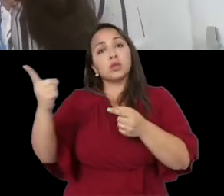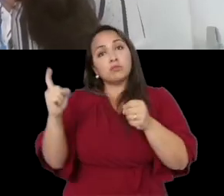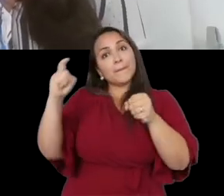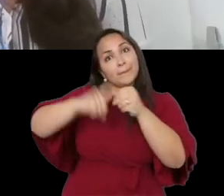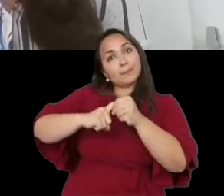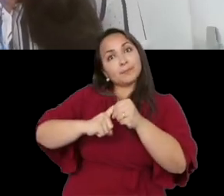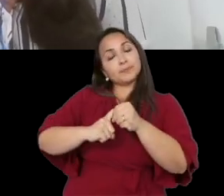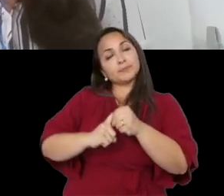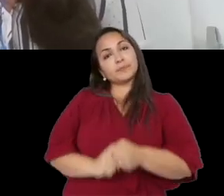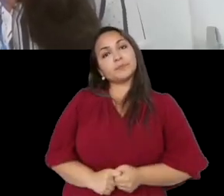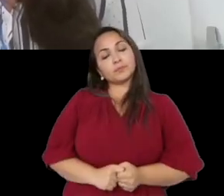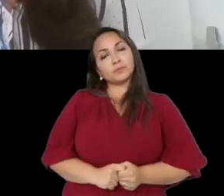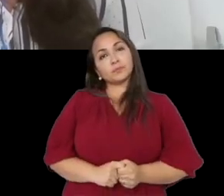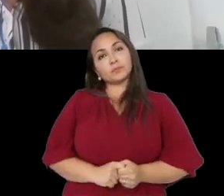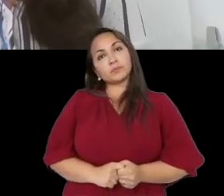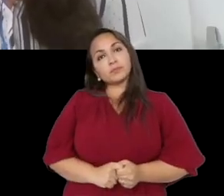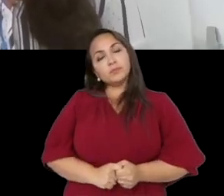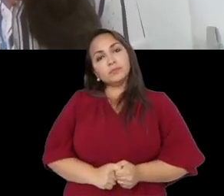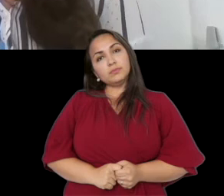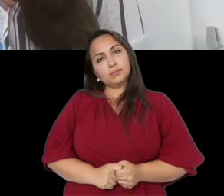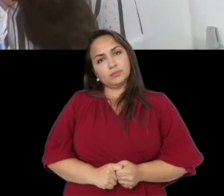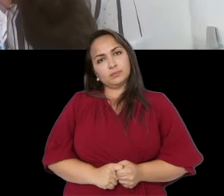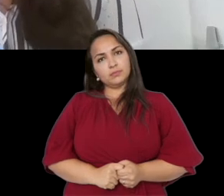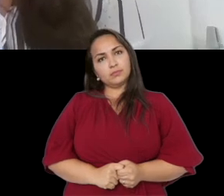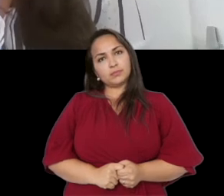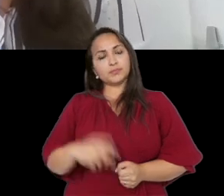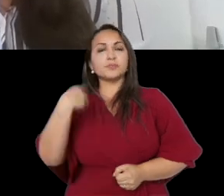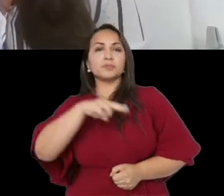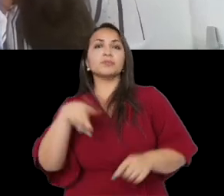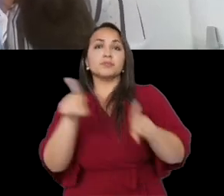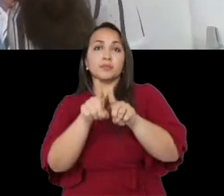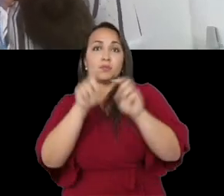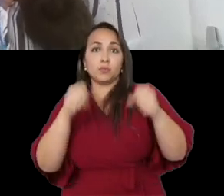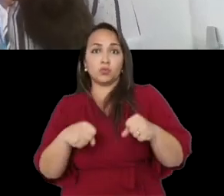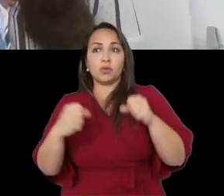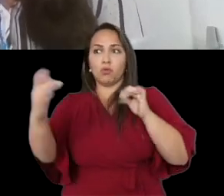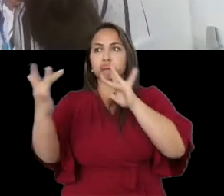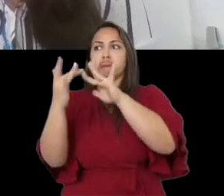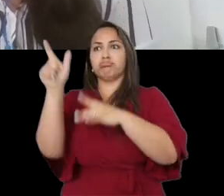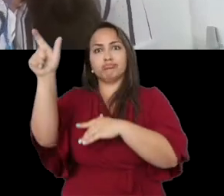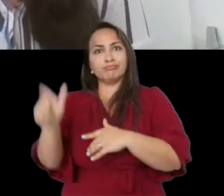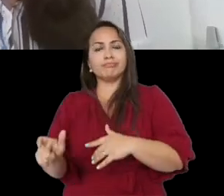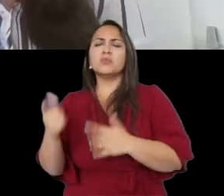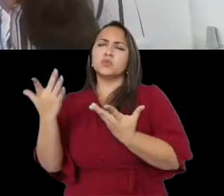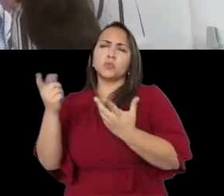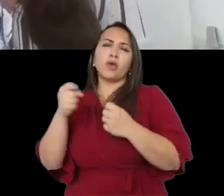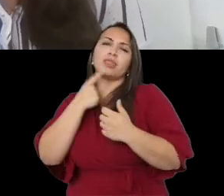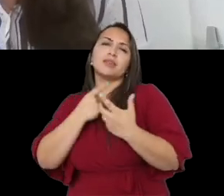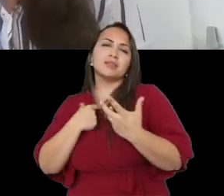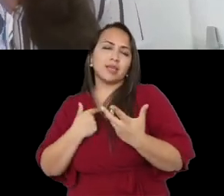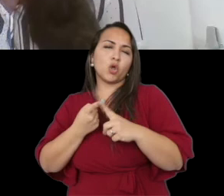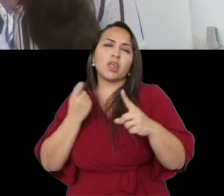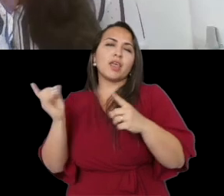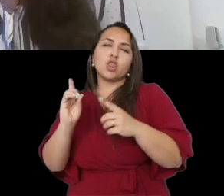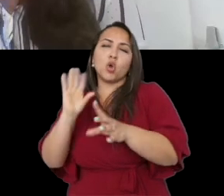tú perteneces, a los cuales, por los cuales nosotros también pudimos contactarte. Quiero que nos menciones desde